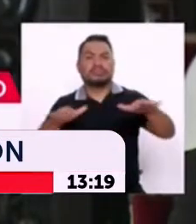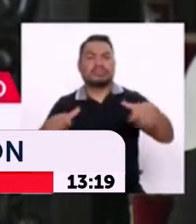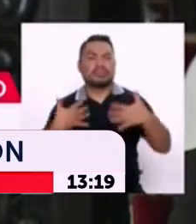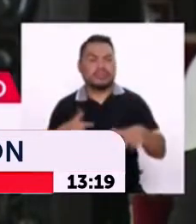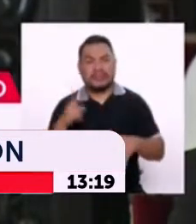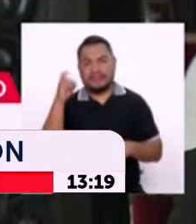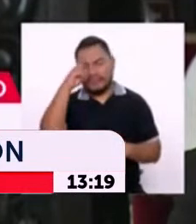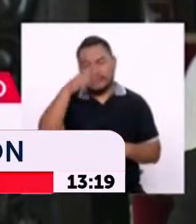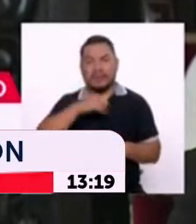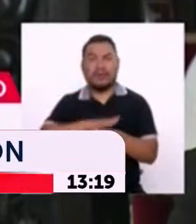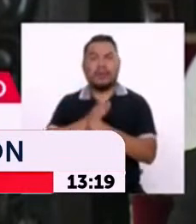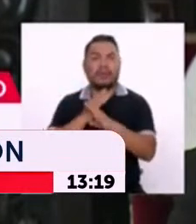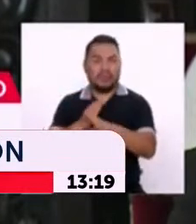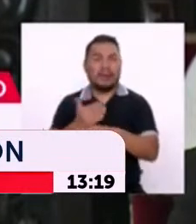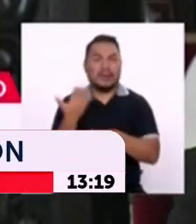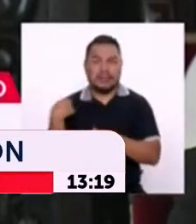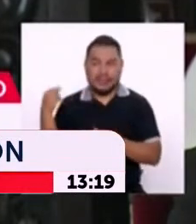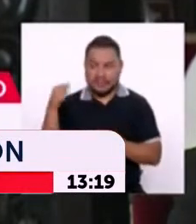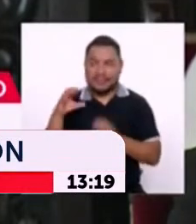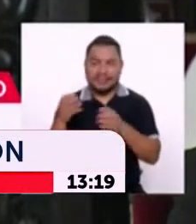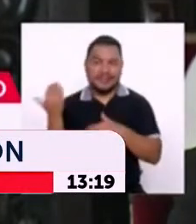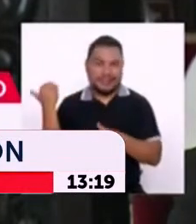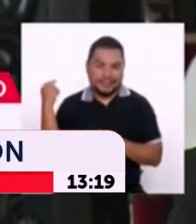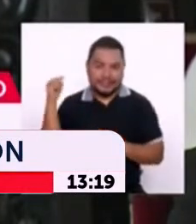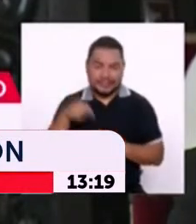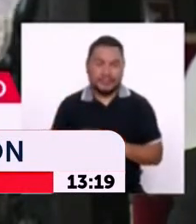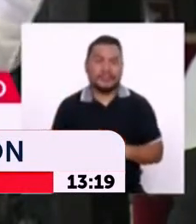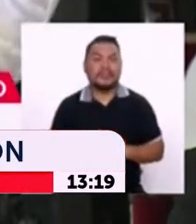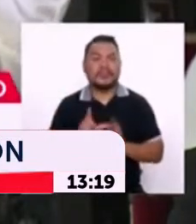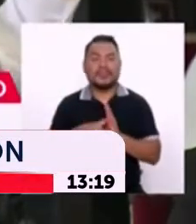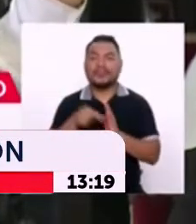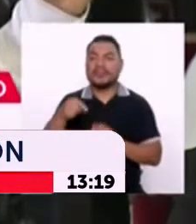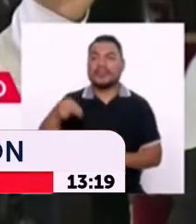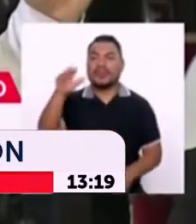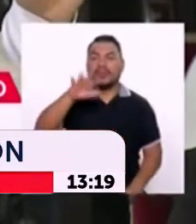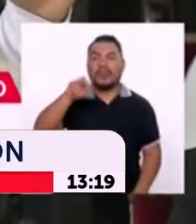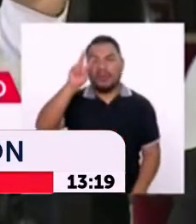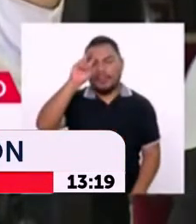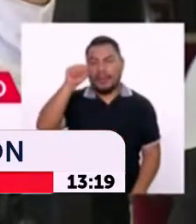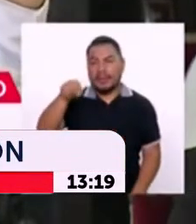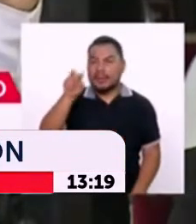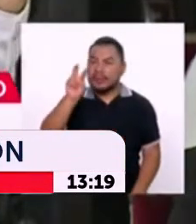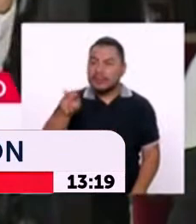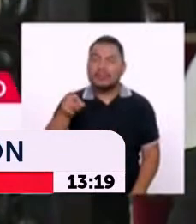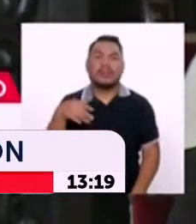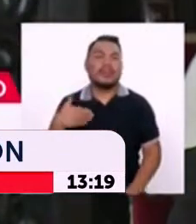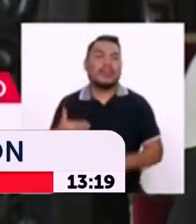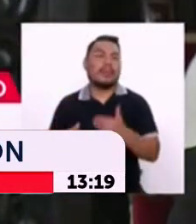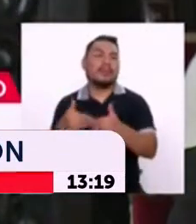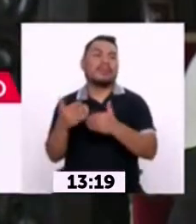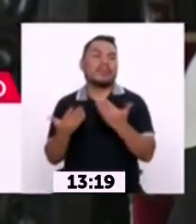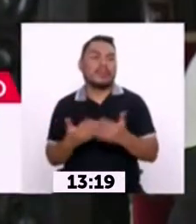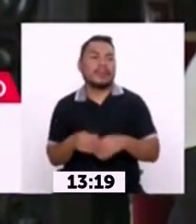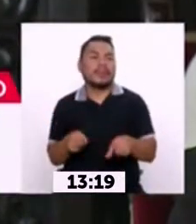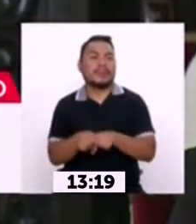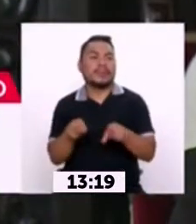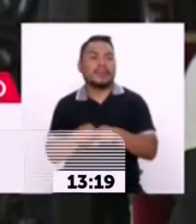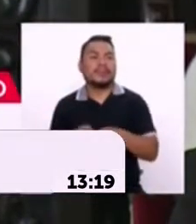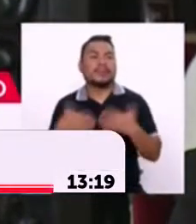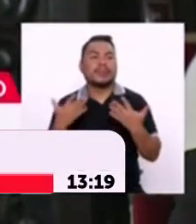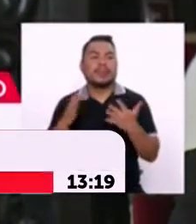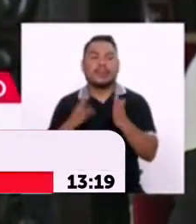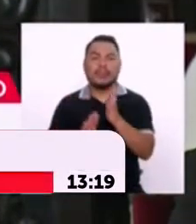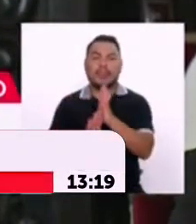que afrontábamos el COVID. Encontramos en el nororiente del país con procesos y con